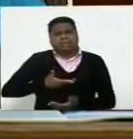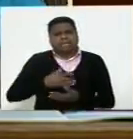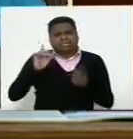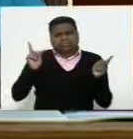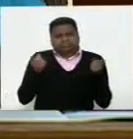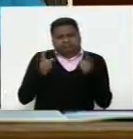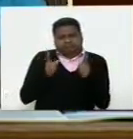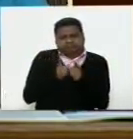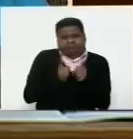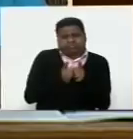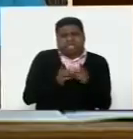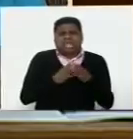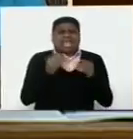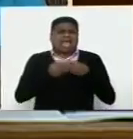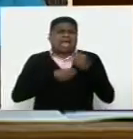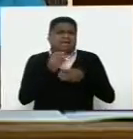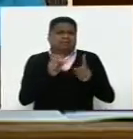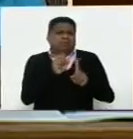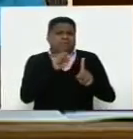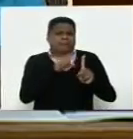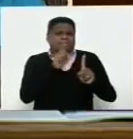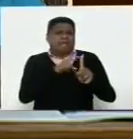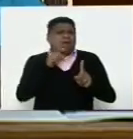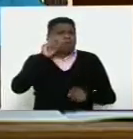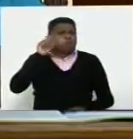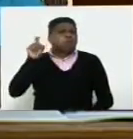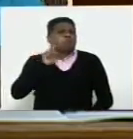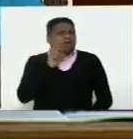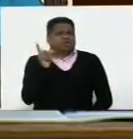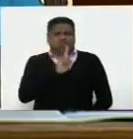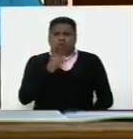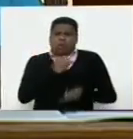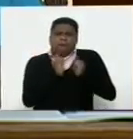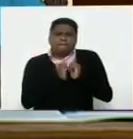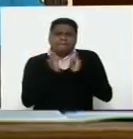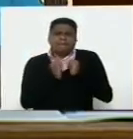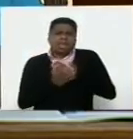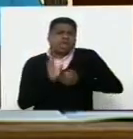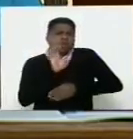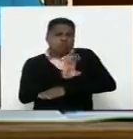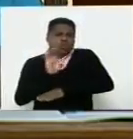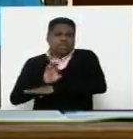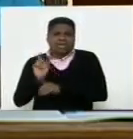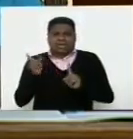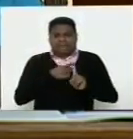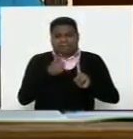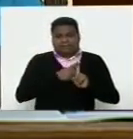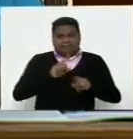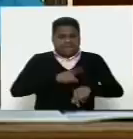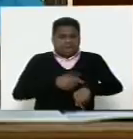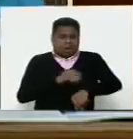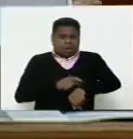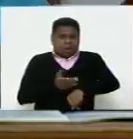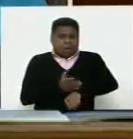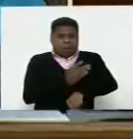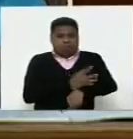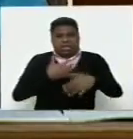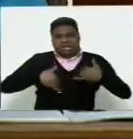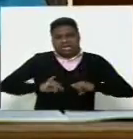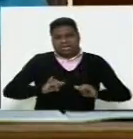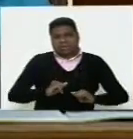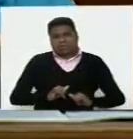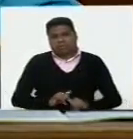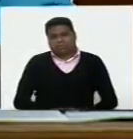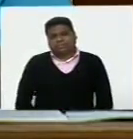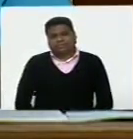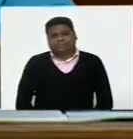la transmisión vertical durante la gestación en el momento del parto y el posparto y en las primeras horas de vida del hijo o hija,